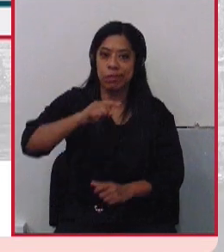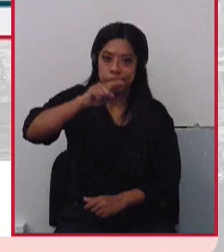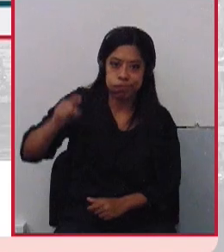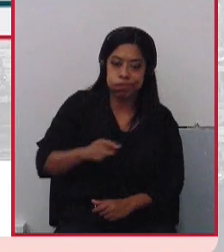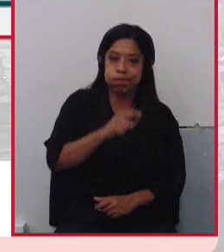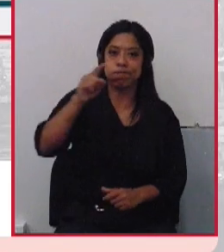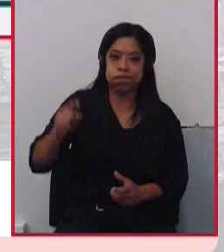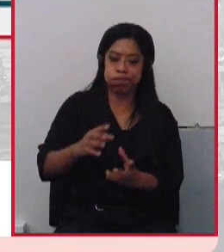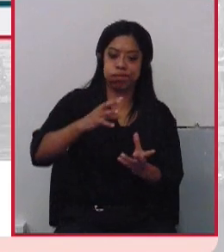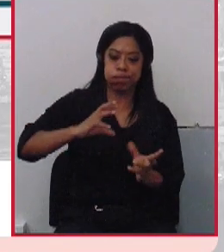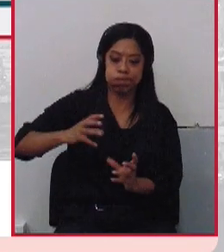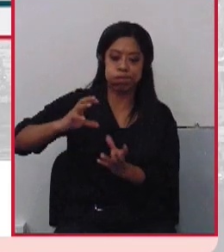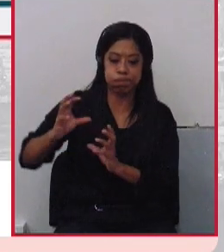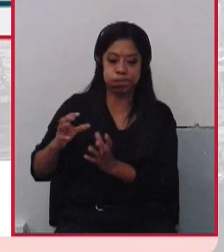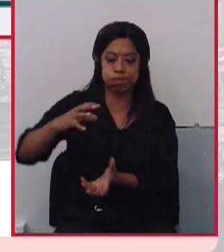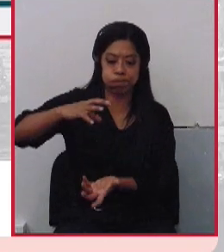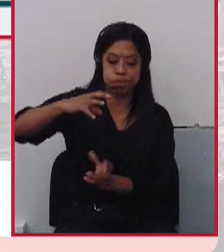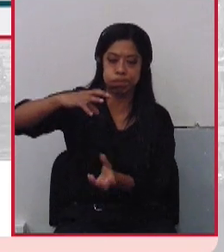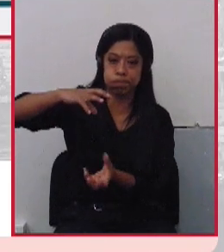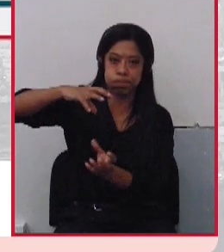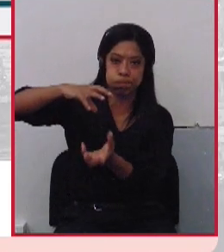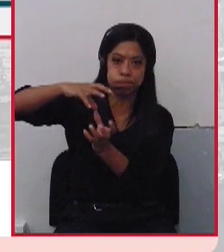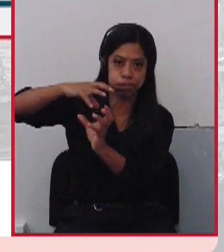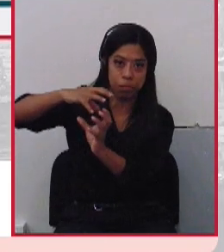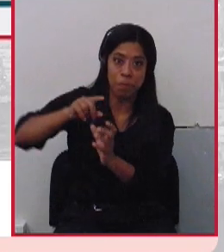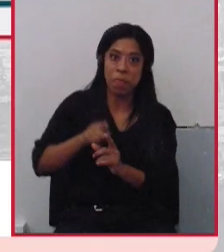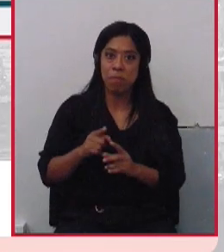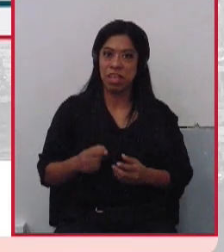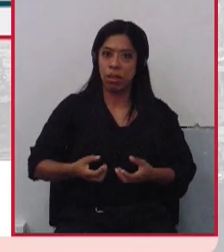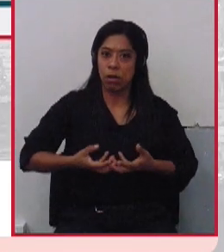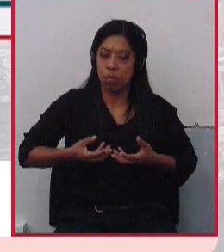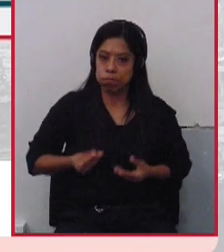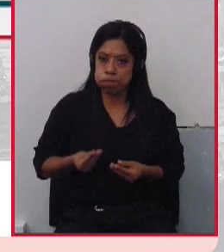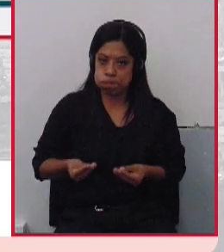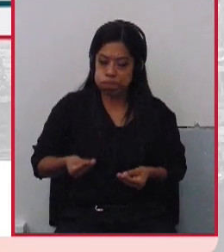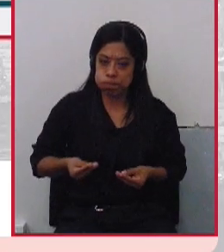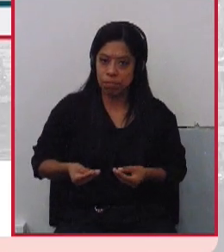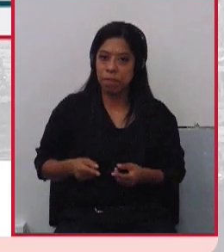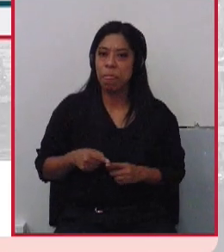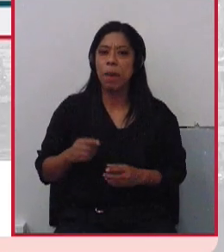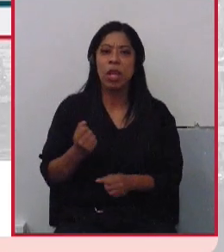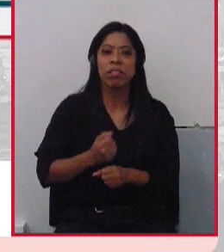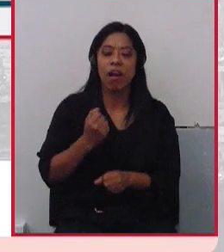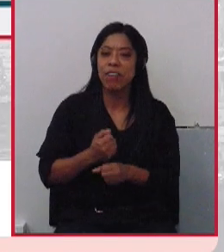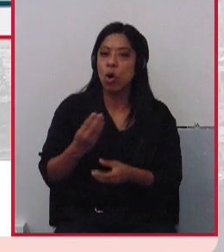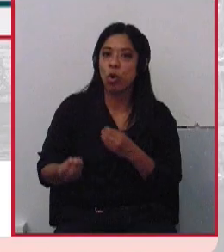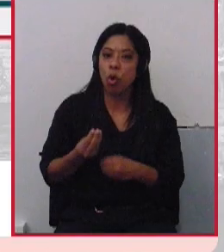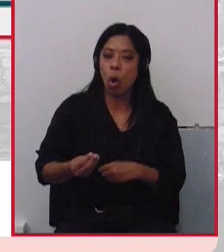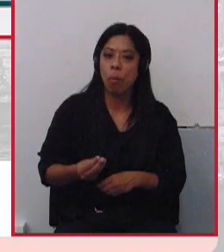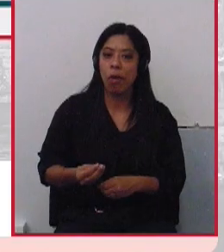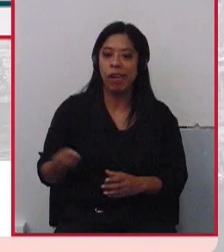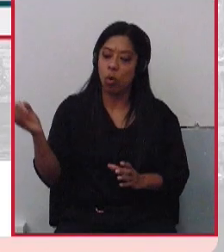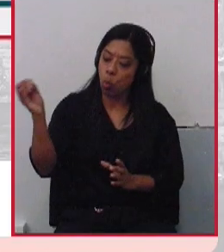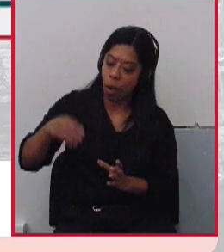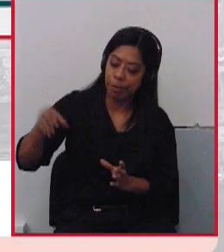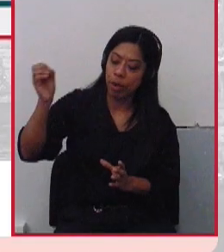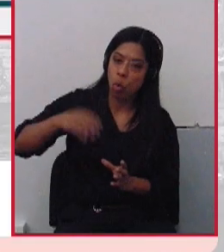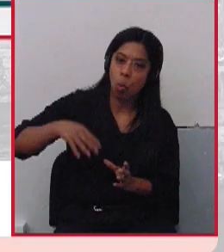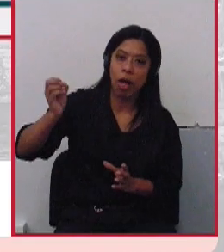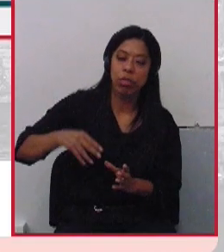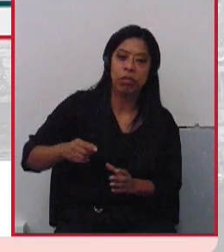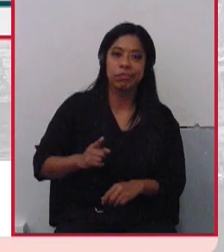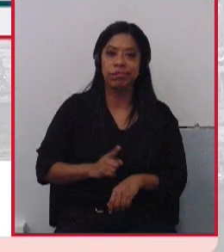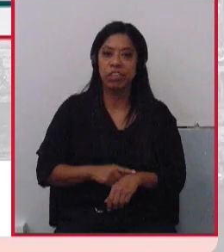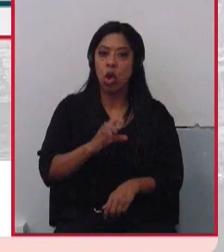ciclones, ¿no? Porcentaje de sólidos también, cómo debemos trabajarlo, cuánto debemos alimentar a los circuitos de